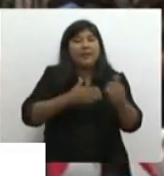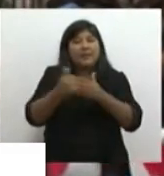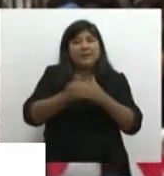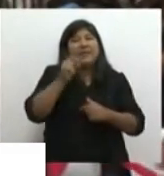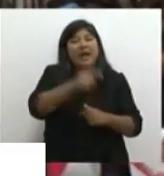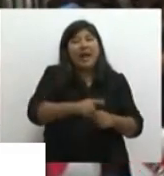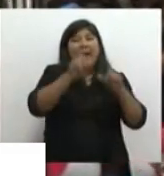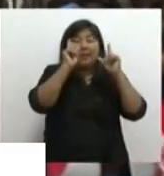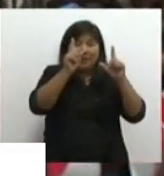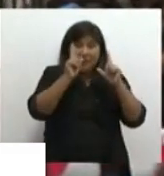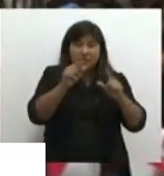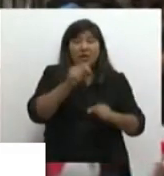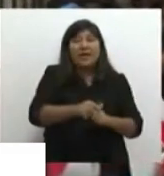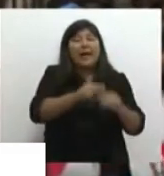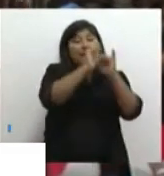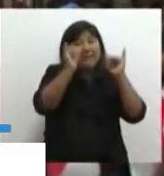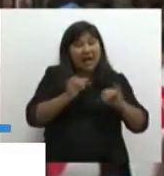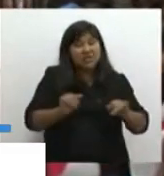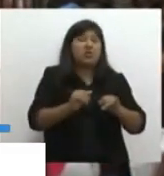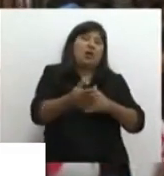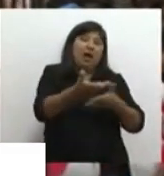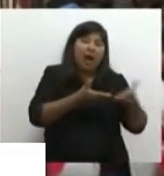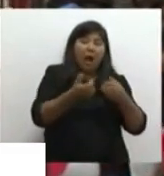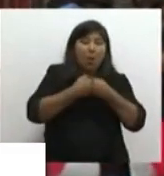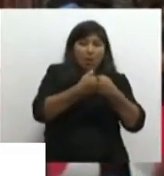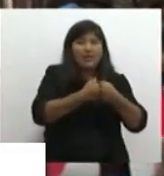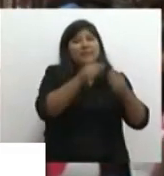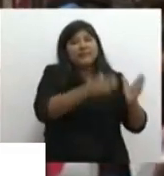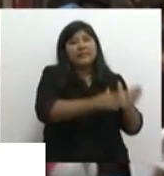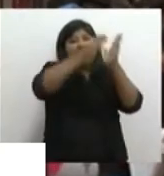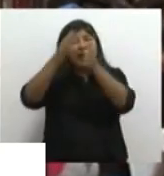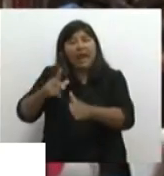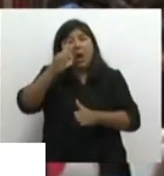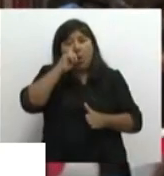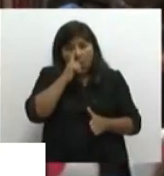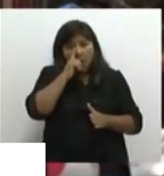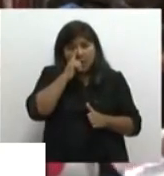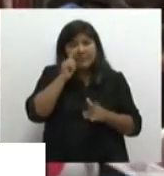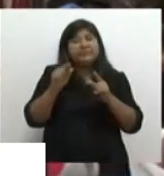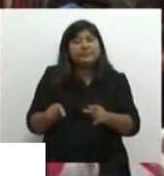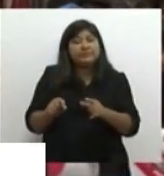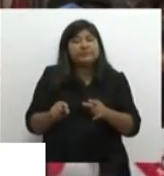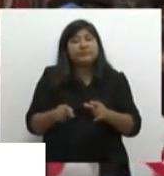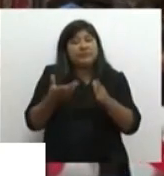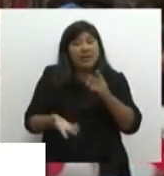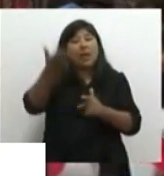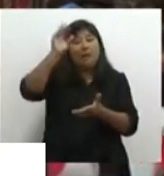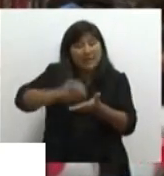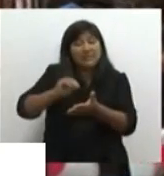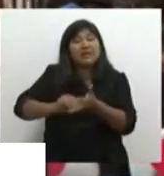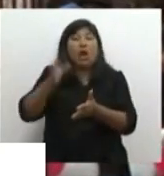en marzo con el resto de los empleados públicos en julio volvemos a discutir y hay otro aumento y en octubre otro aumento